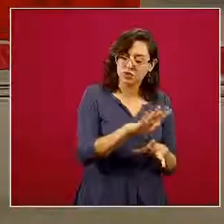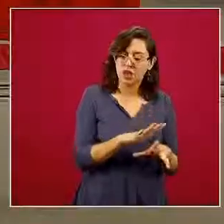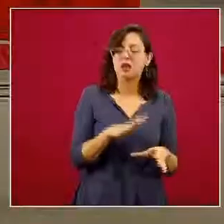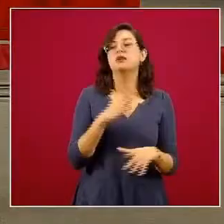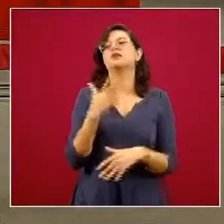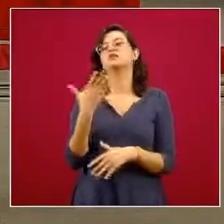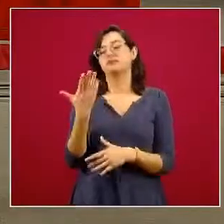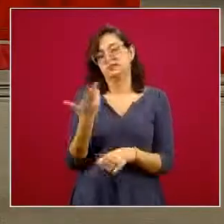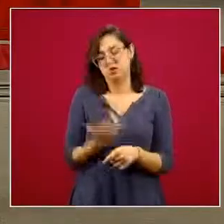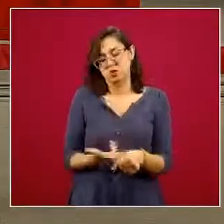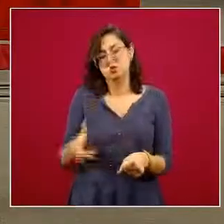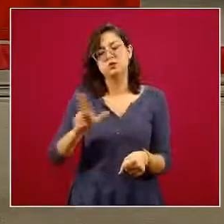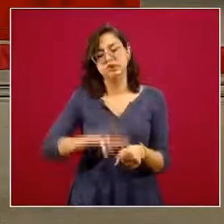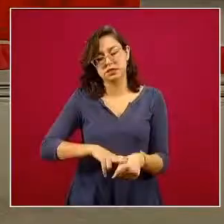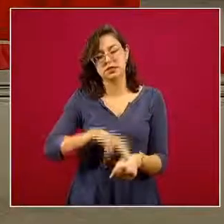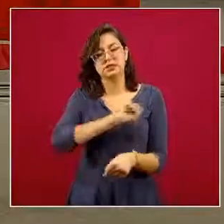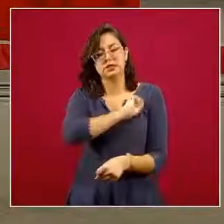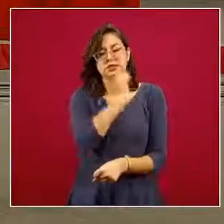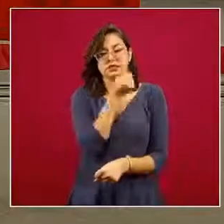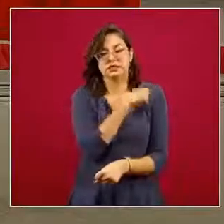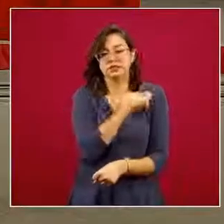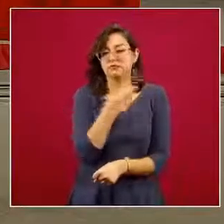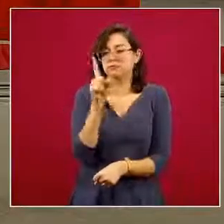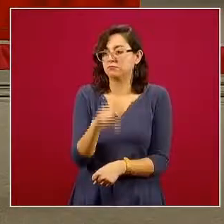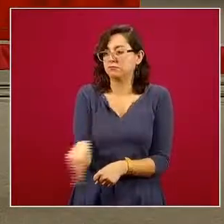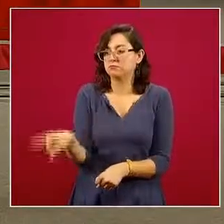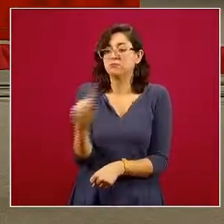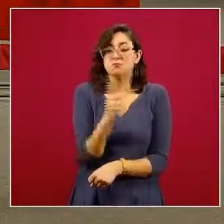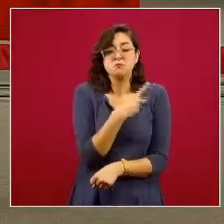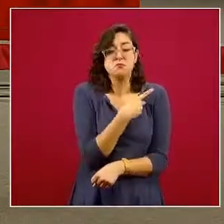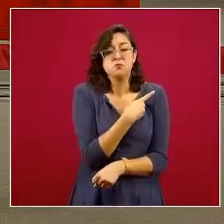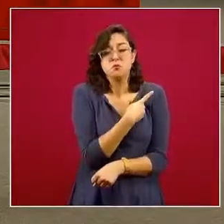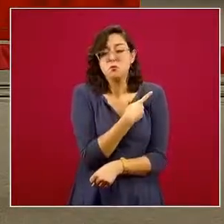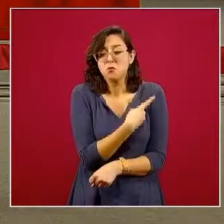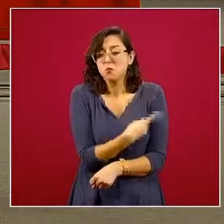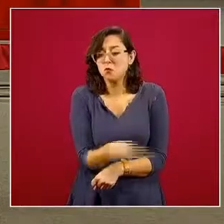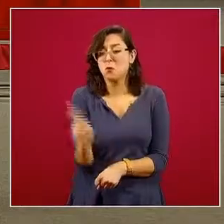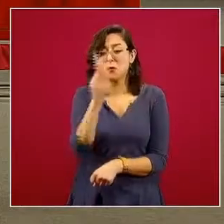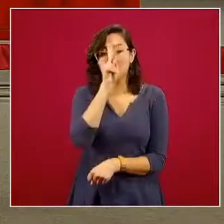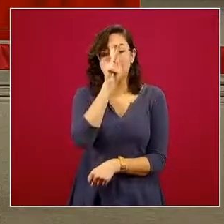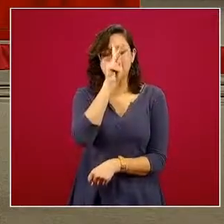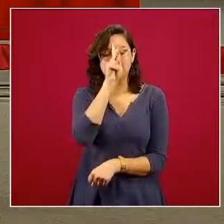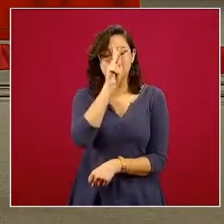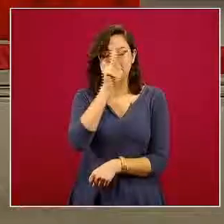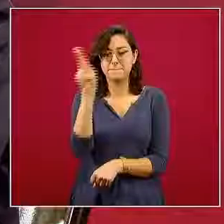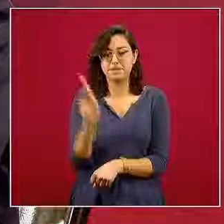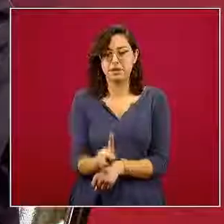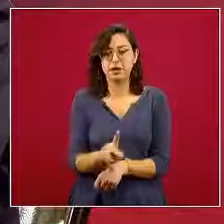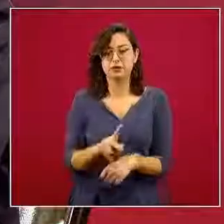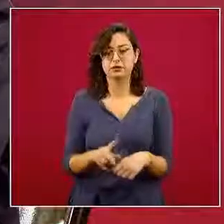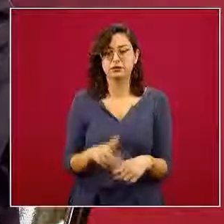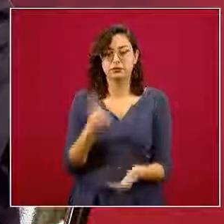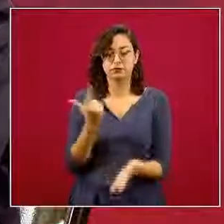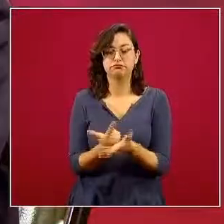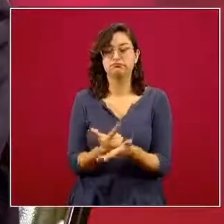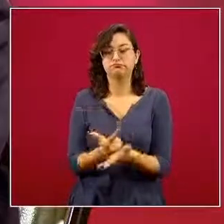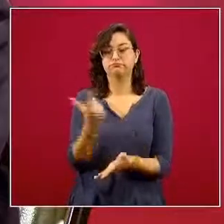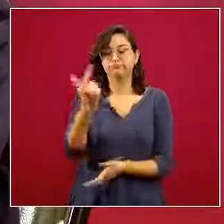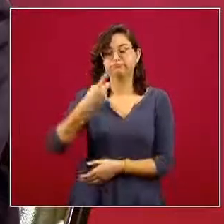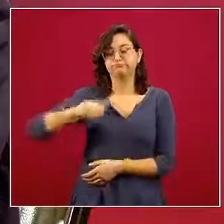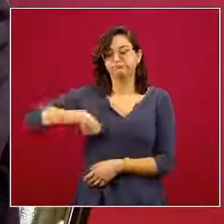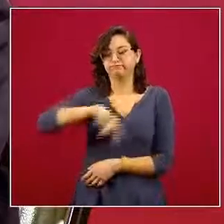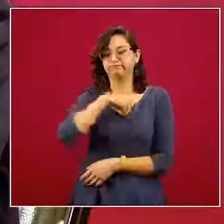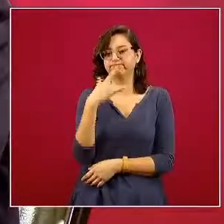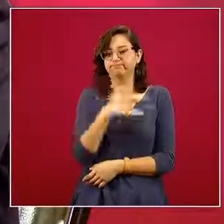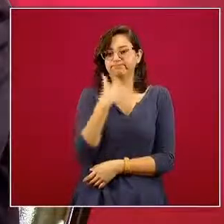salud, y son poblaciones que viven en una enorme vulnerabilidad social y económica, y nos preocupa